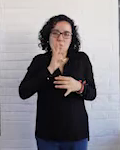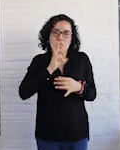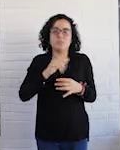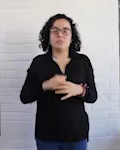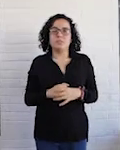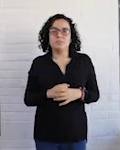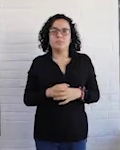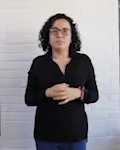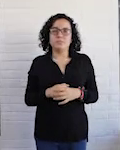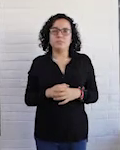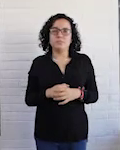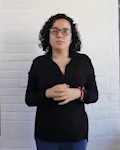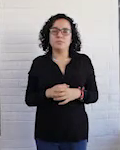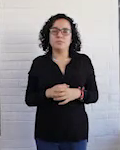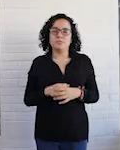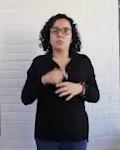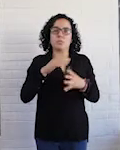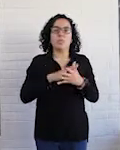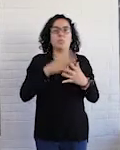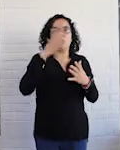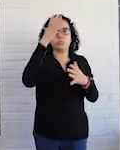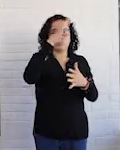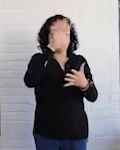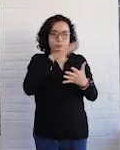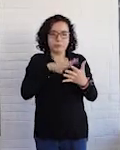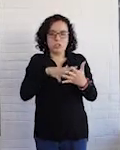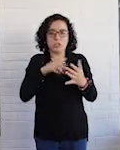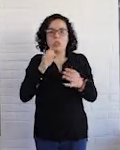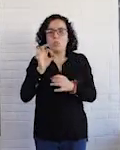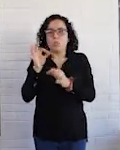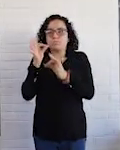hacer, tanto la analítica como la minería.